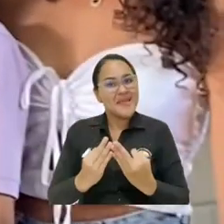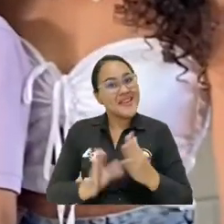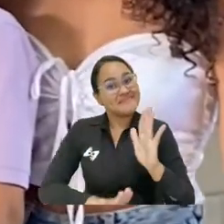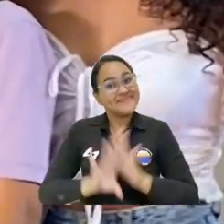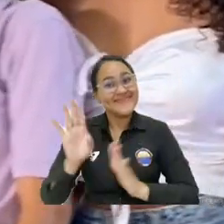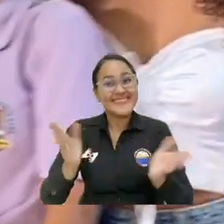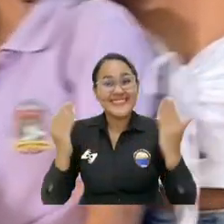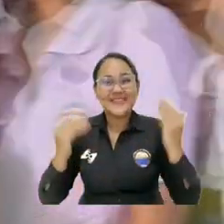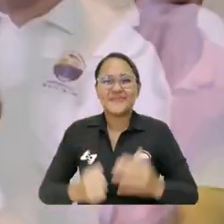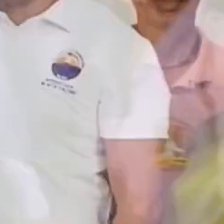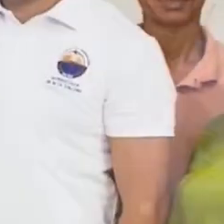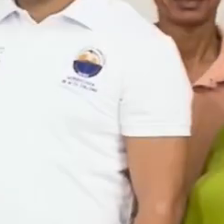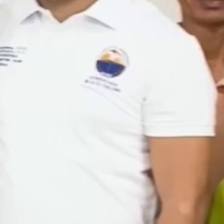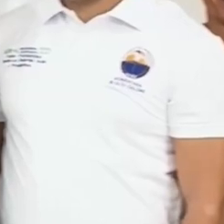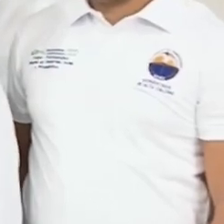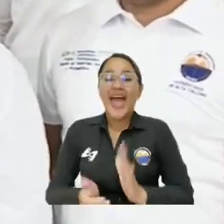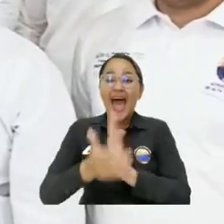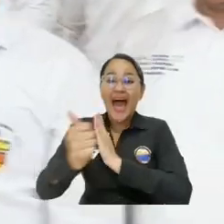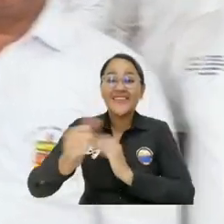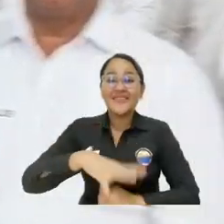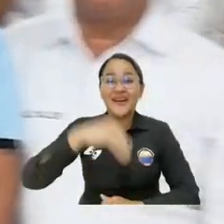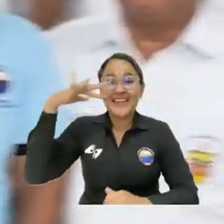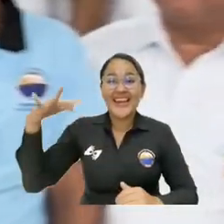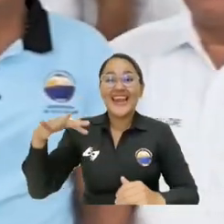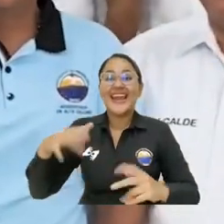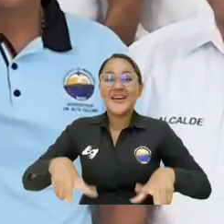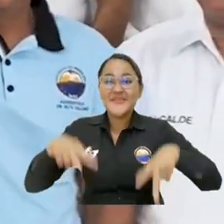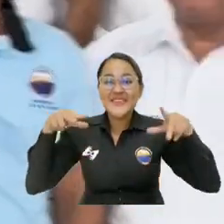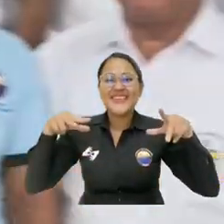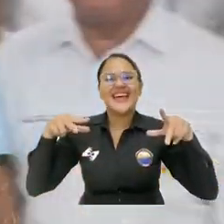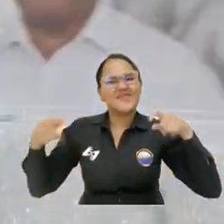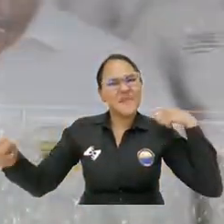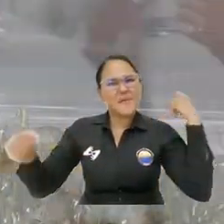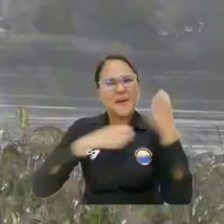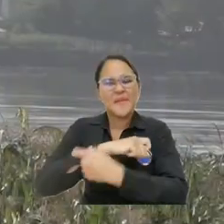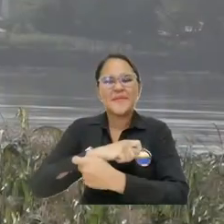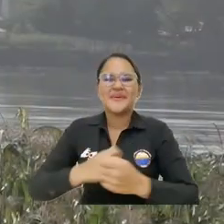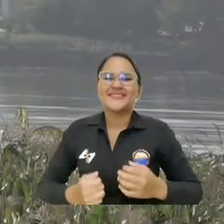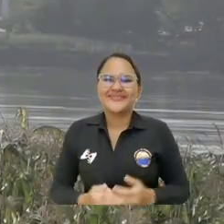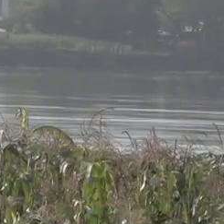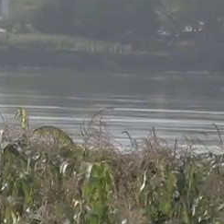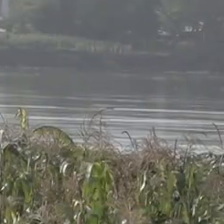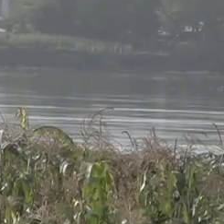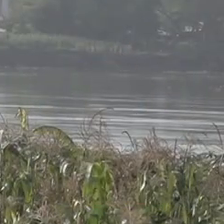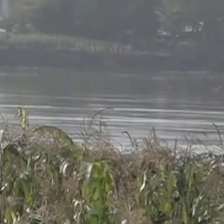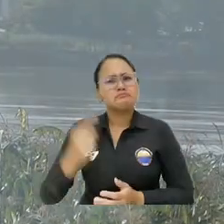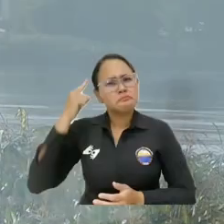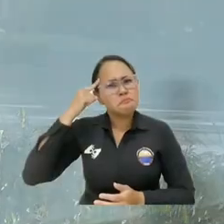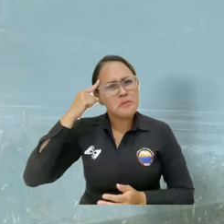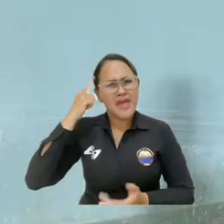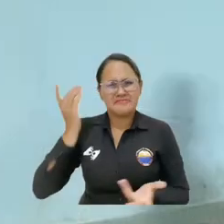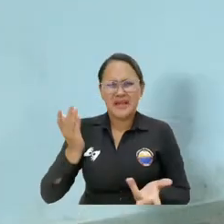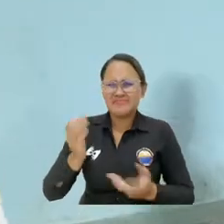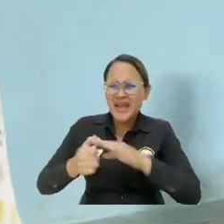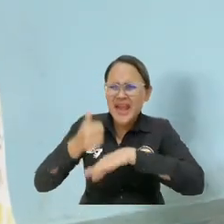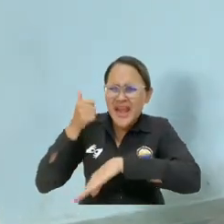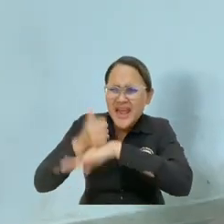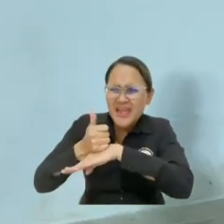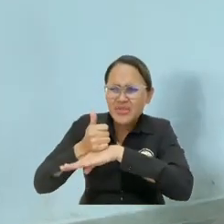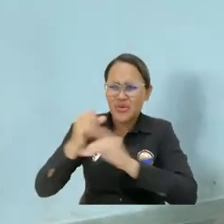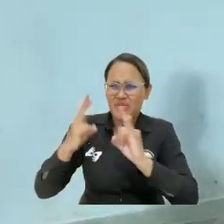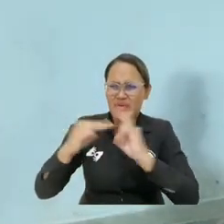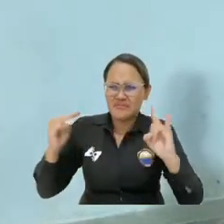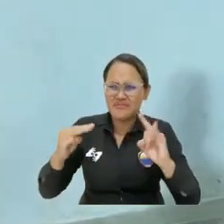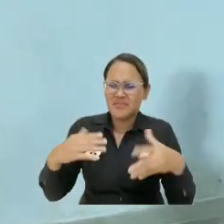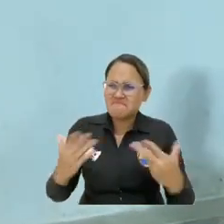su familia. Talento Magdalena transforma vida. Nunca se pensó que